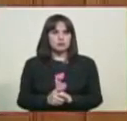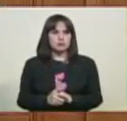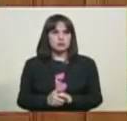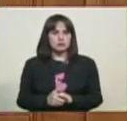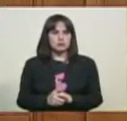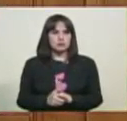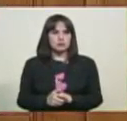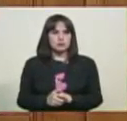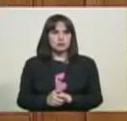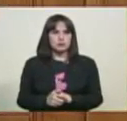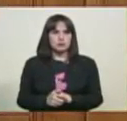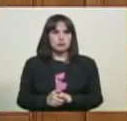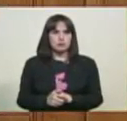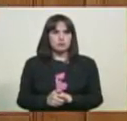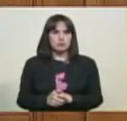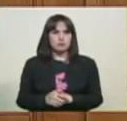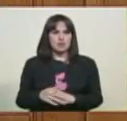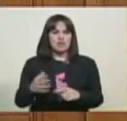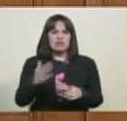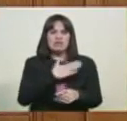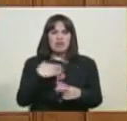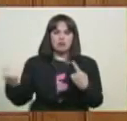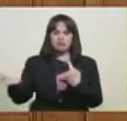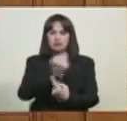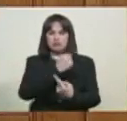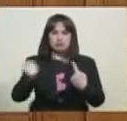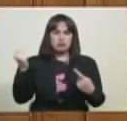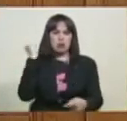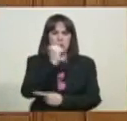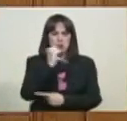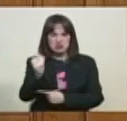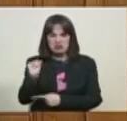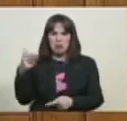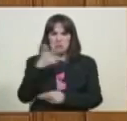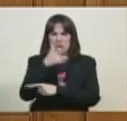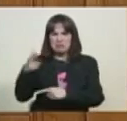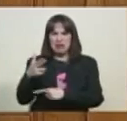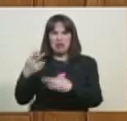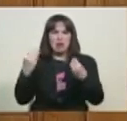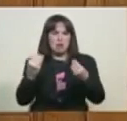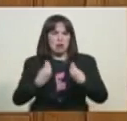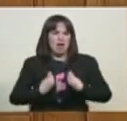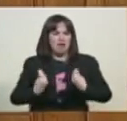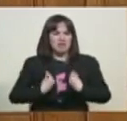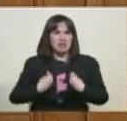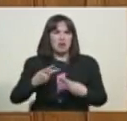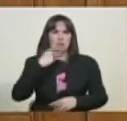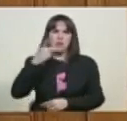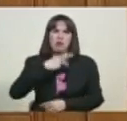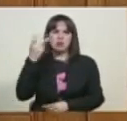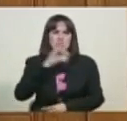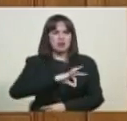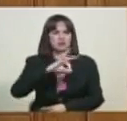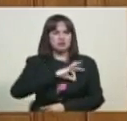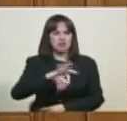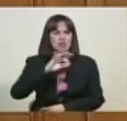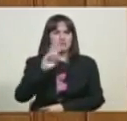Apuñalear. Llenar de violencia la vida política y social de